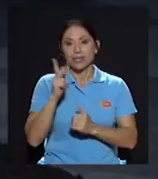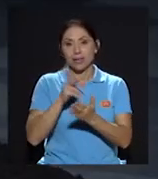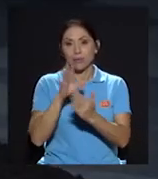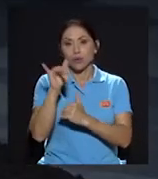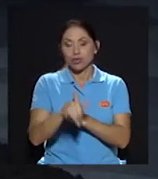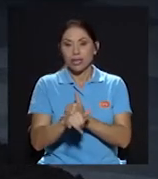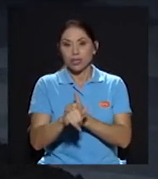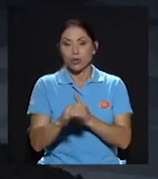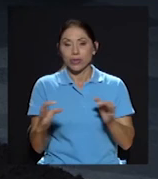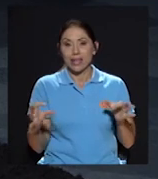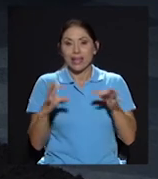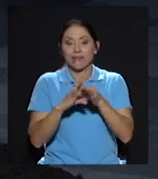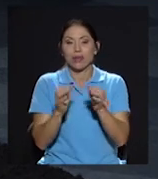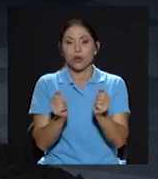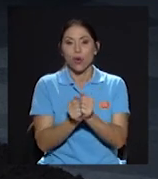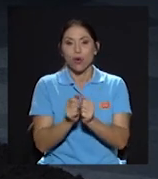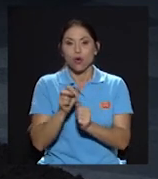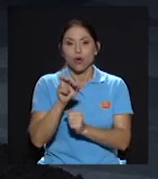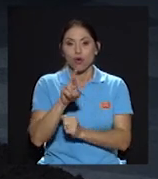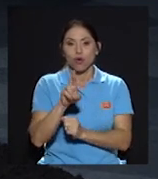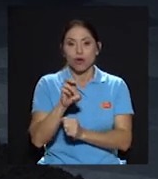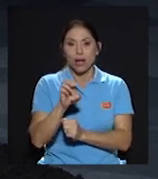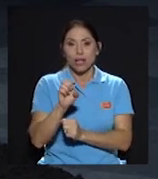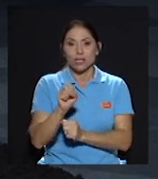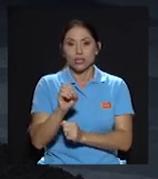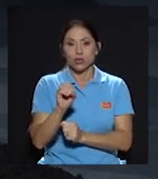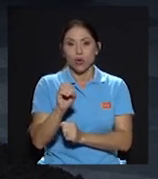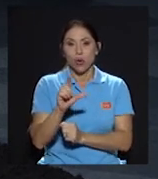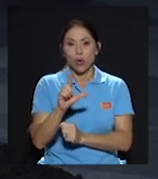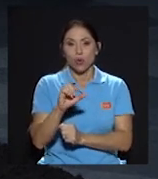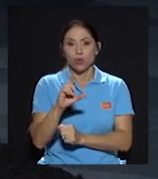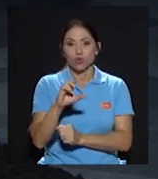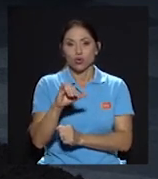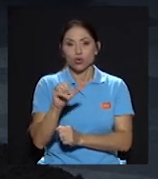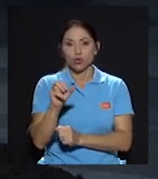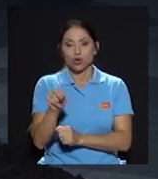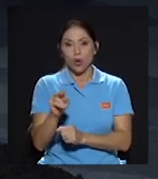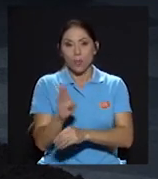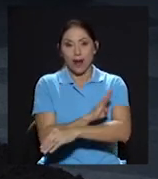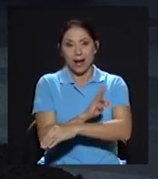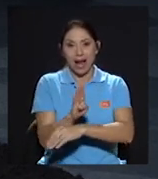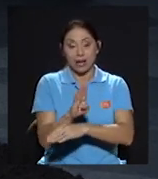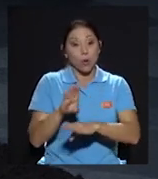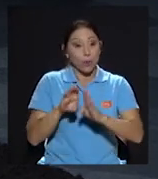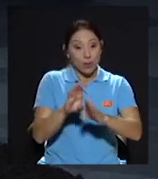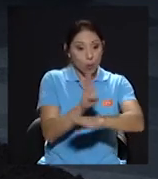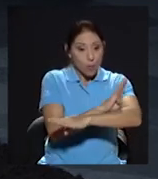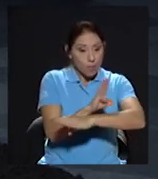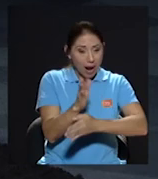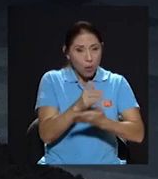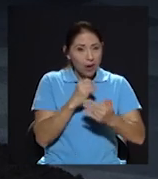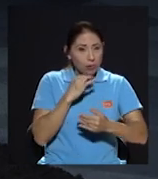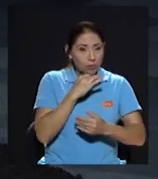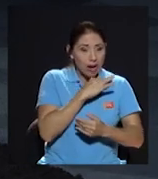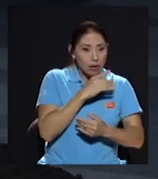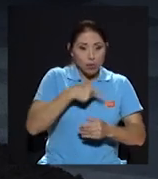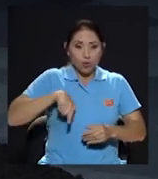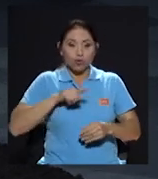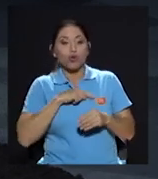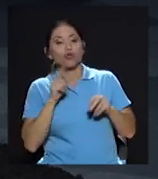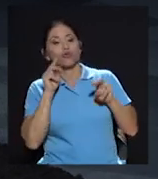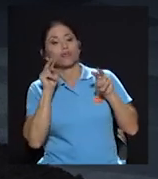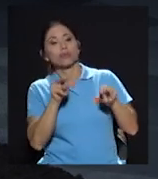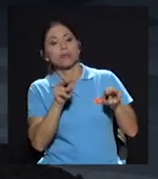bancaria nosotros casi que el banco entra irregularidad lo intervenimos y las posibilidades de rescatar activos